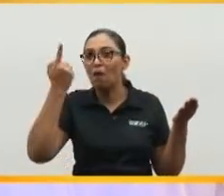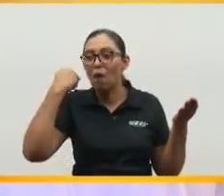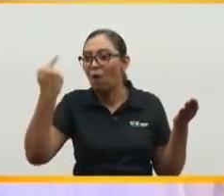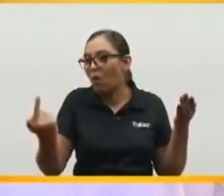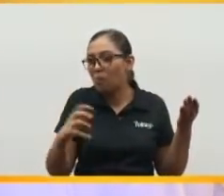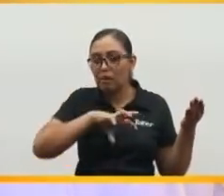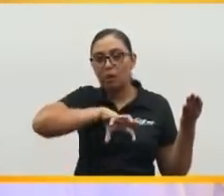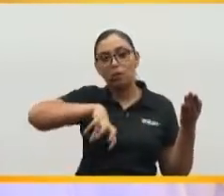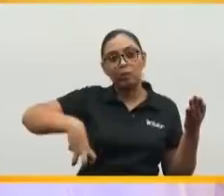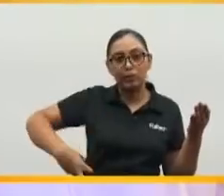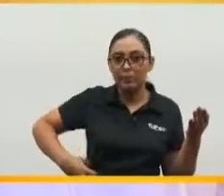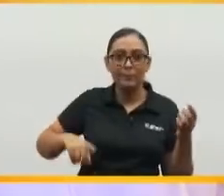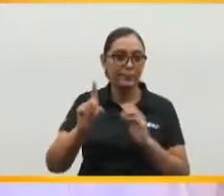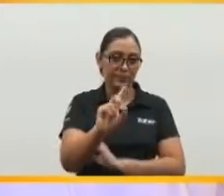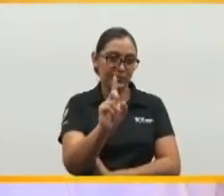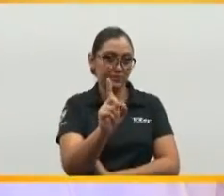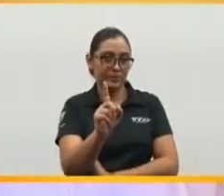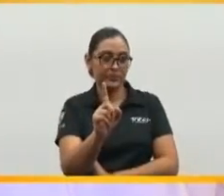Pero a la hora de estar ahí le digo,